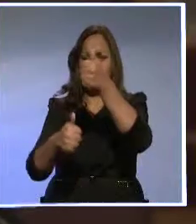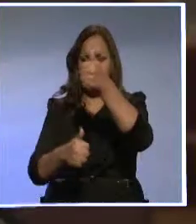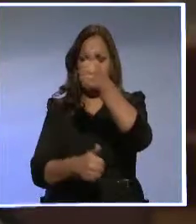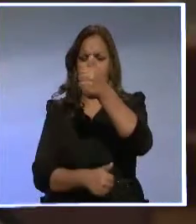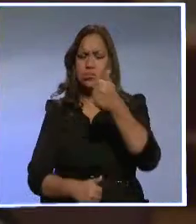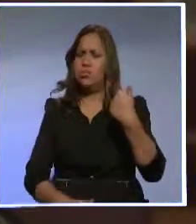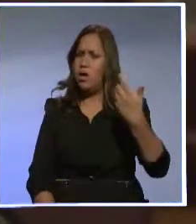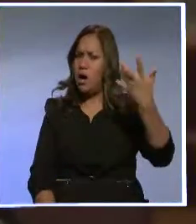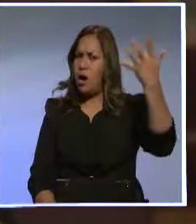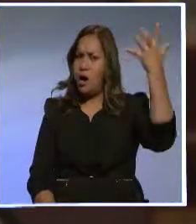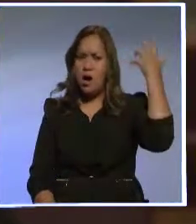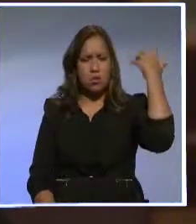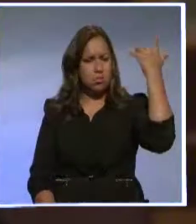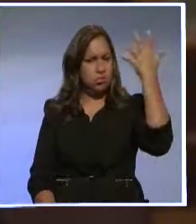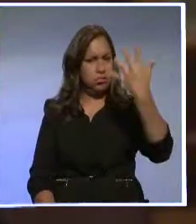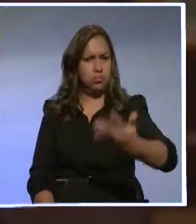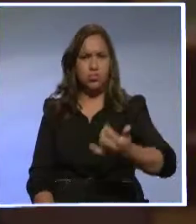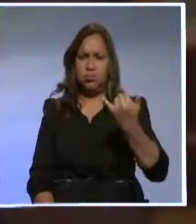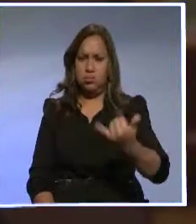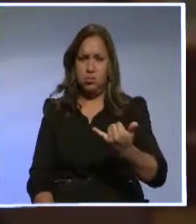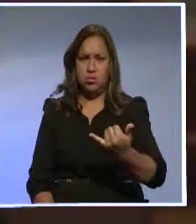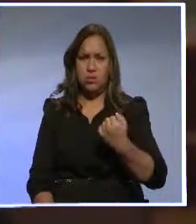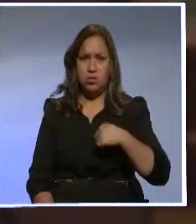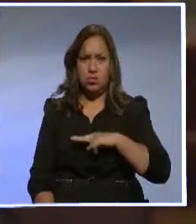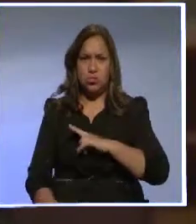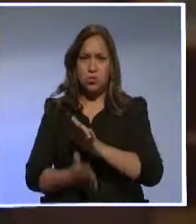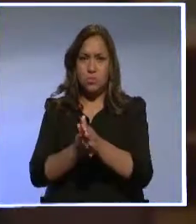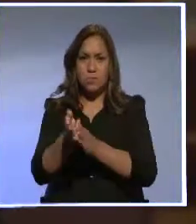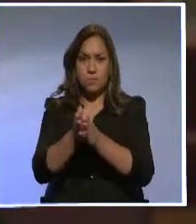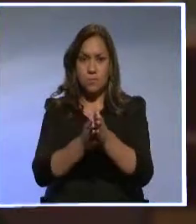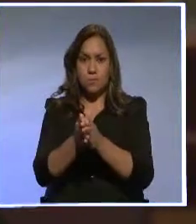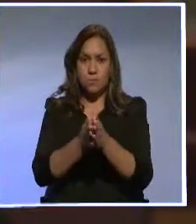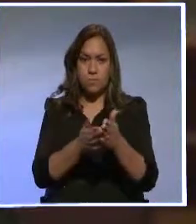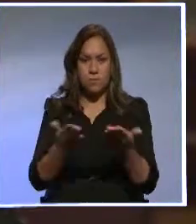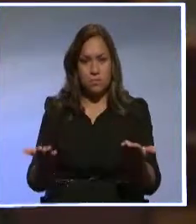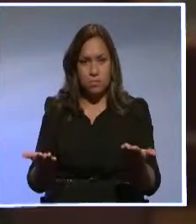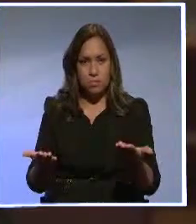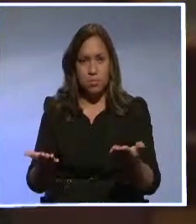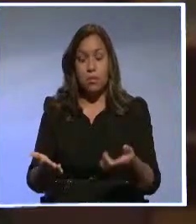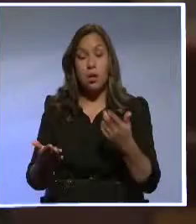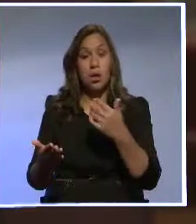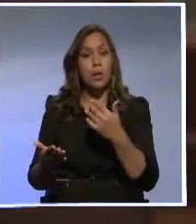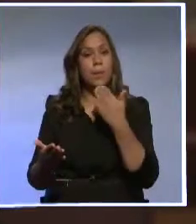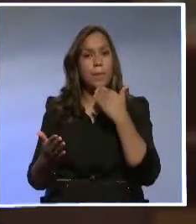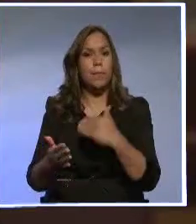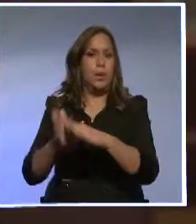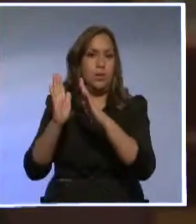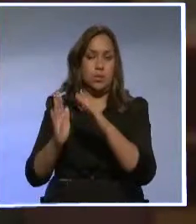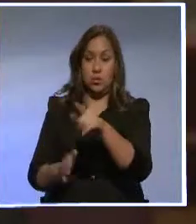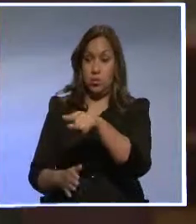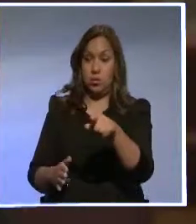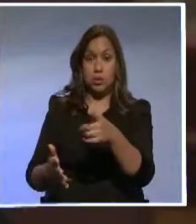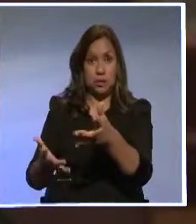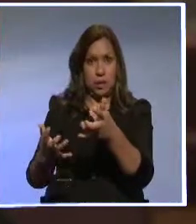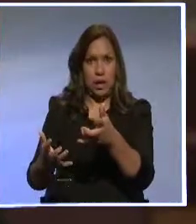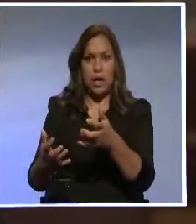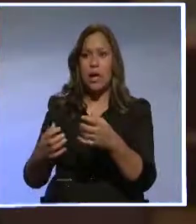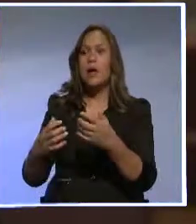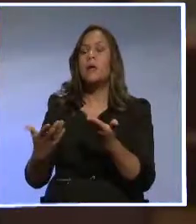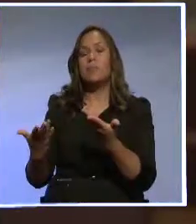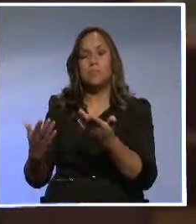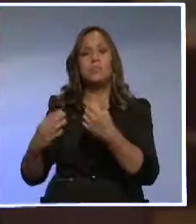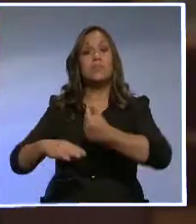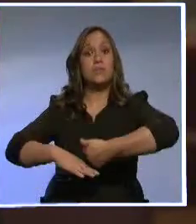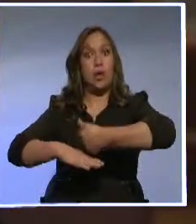atrás que tenemos es optimizar en donde corresponda si querían darle a esta autoridad esa esa